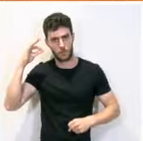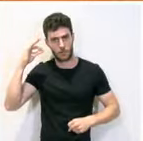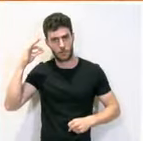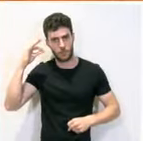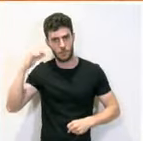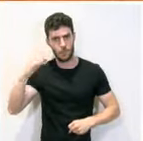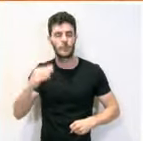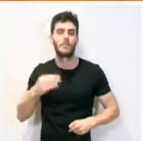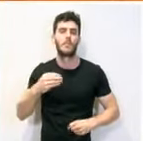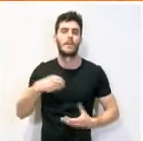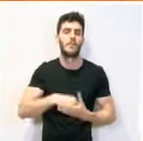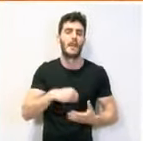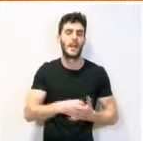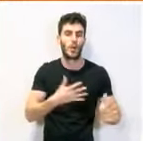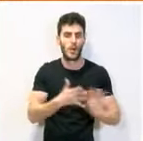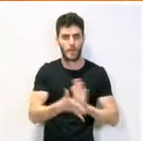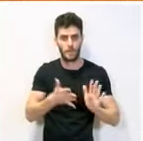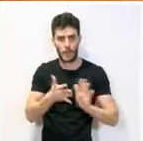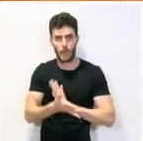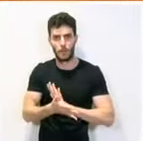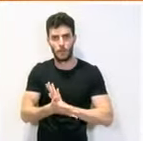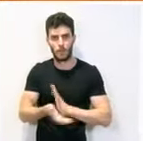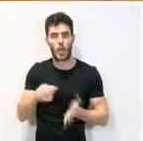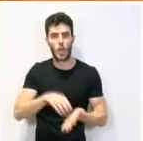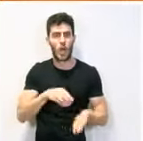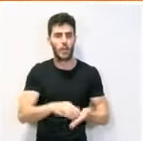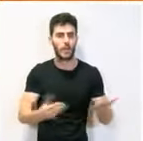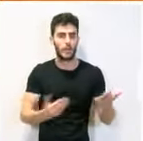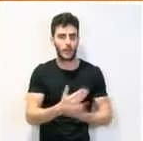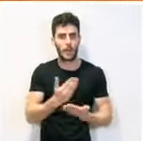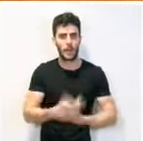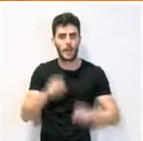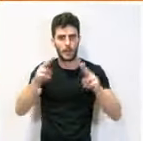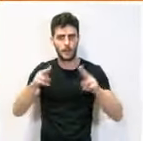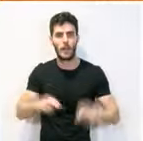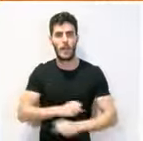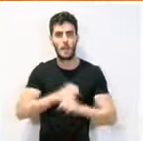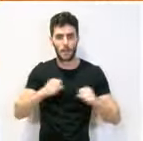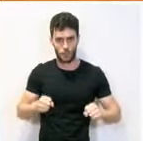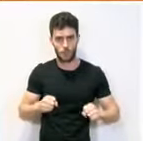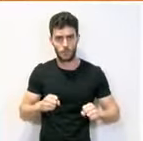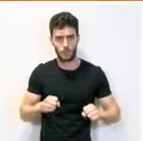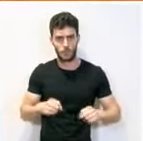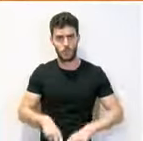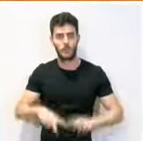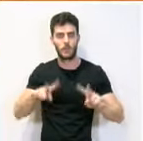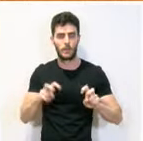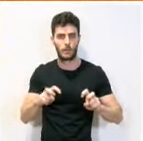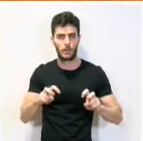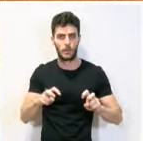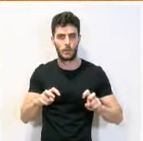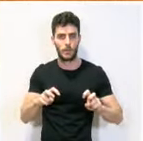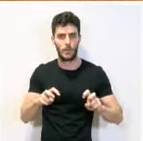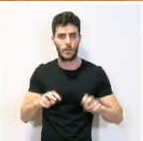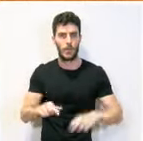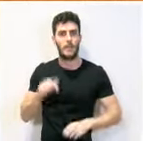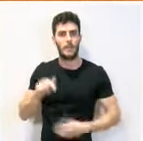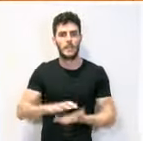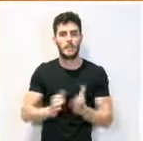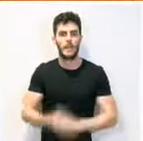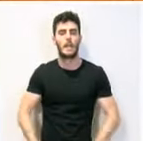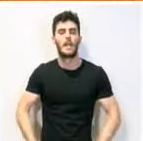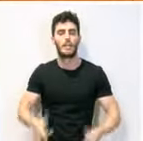definición de esos centros de días, de esas residencias de mayores, de ese que la